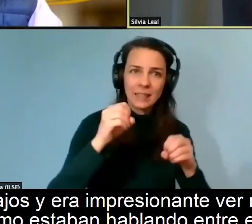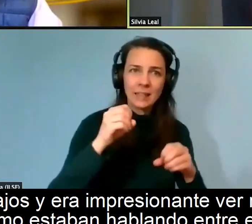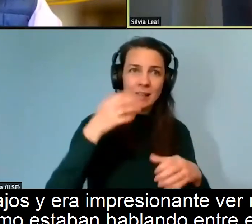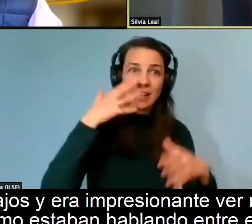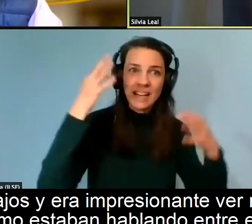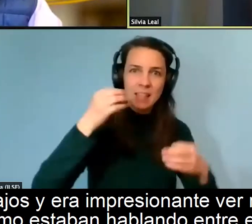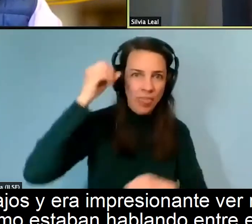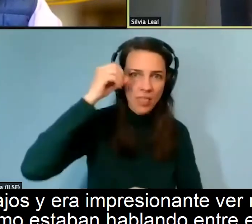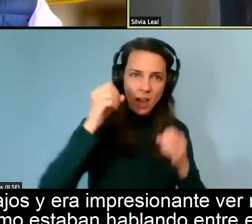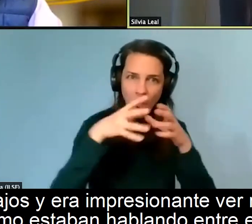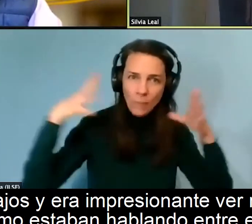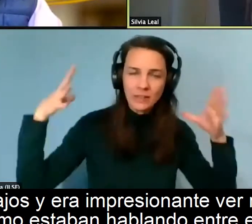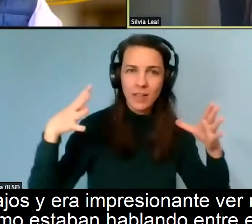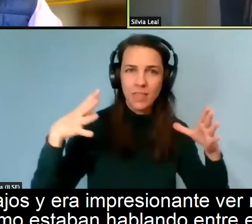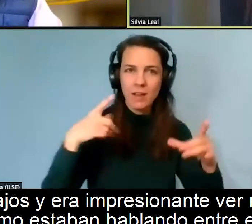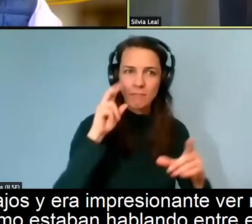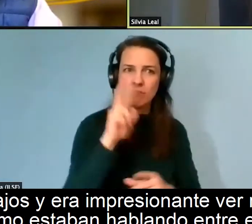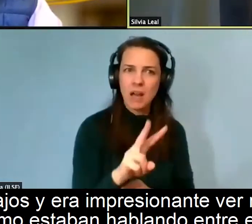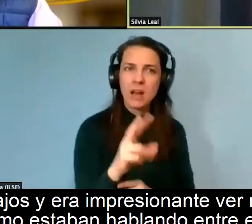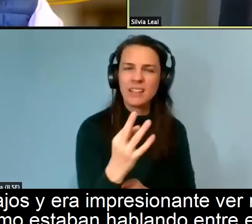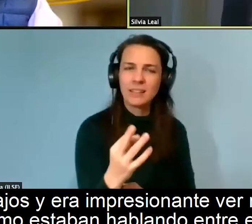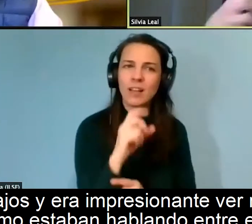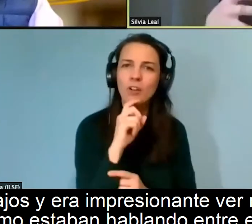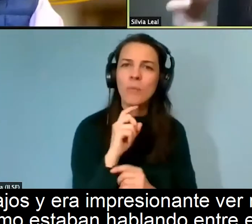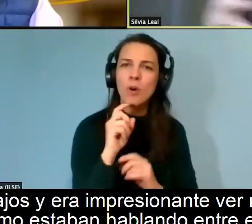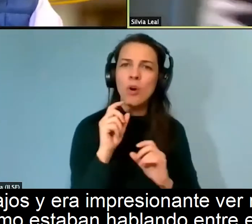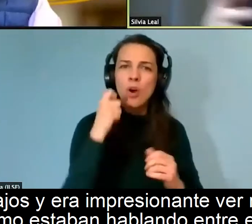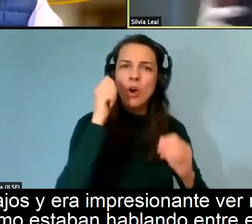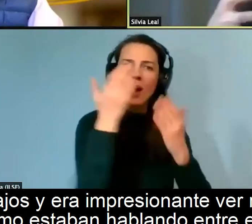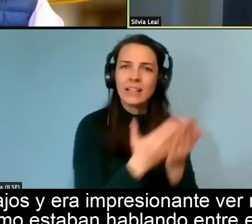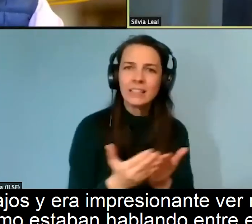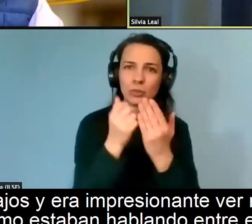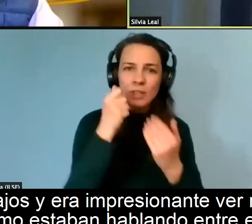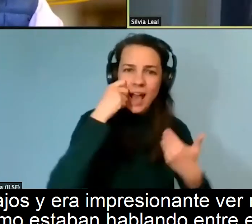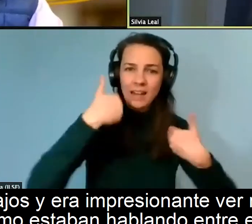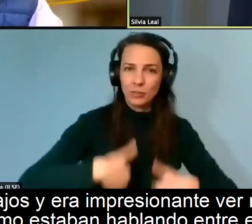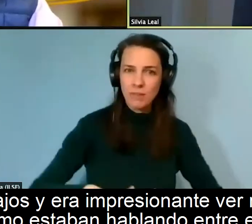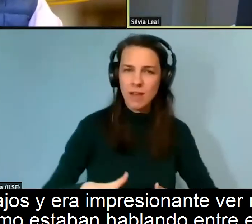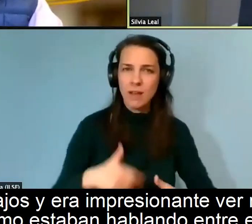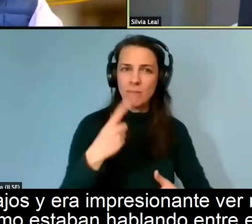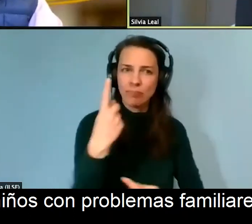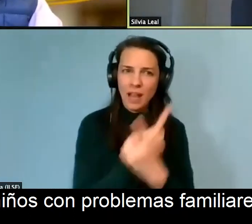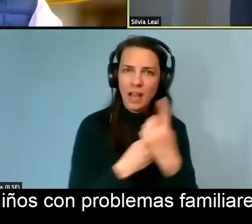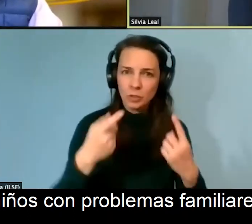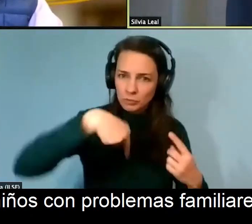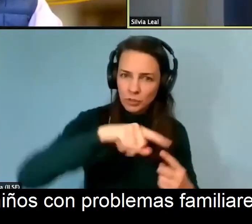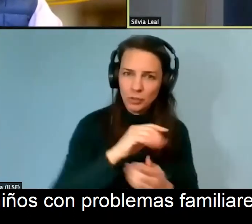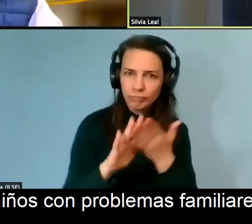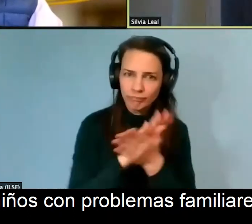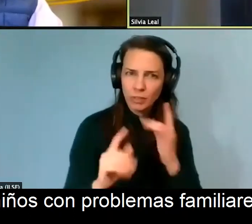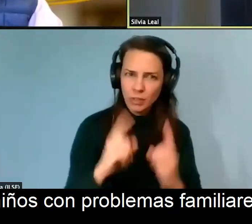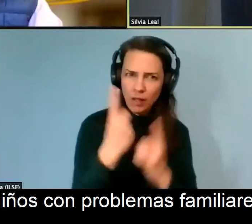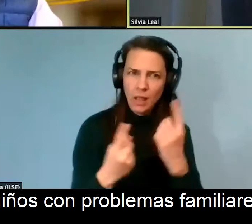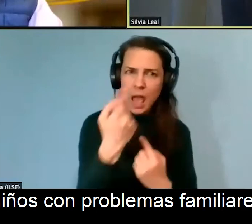Y era impresionante ver no solamente cómo aprendían, sino cómo en la clase estaban hablando entre ellos. Y algunos de ellos eran niños con